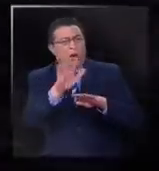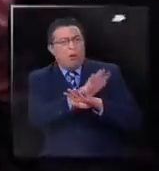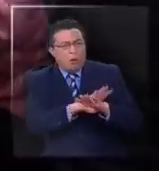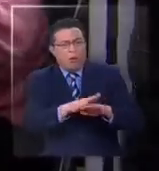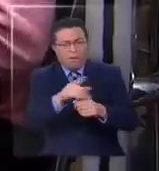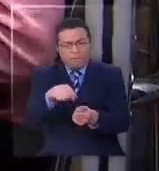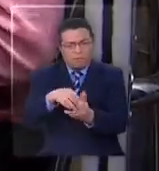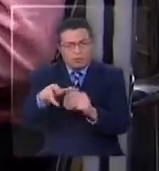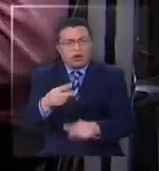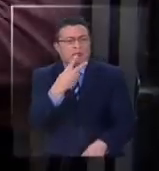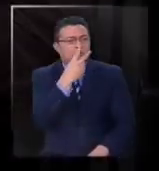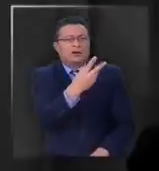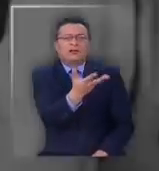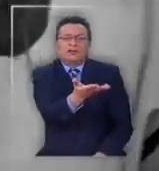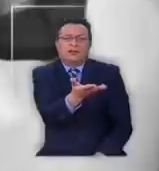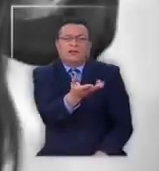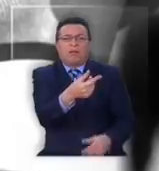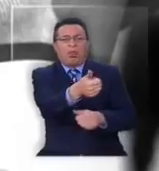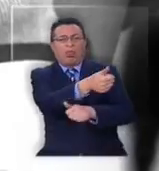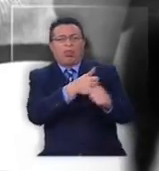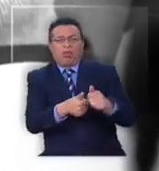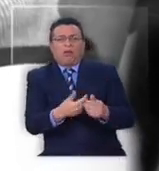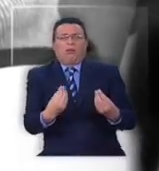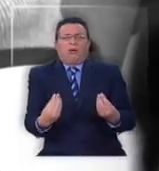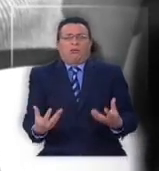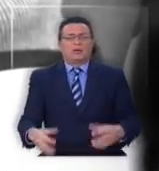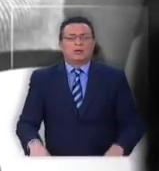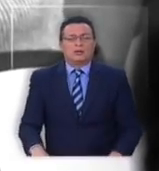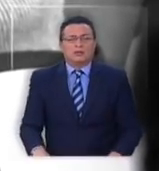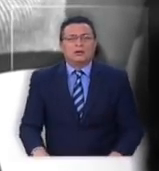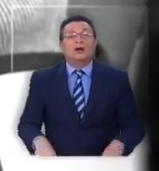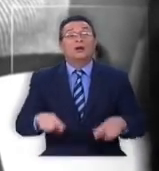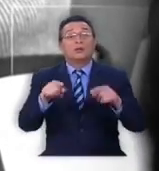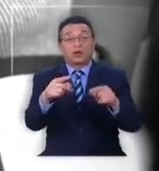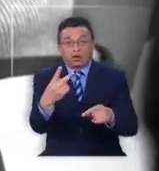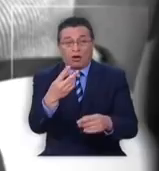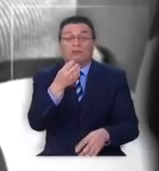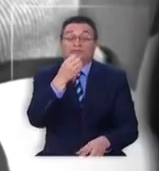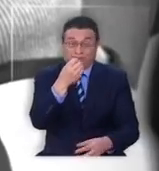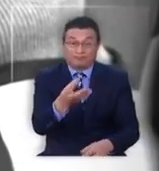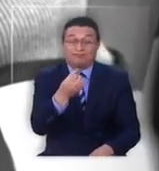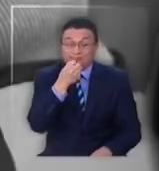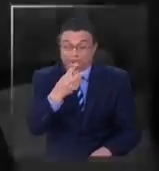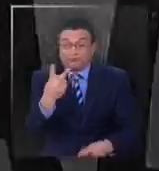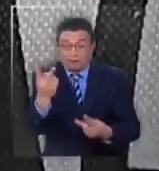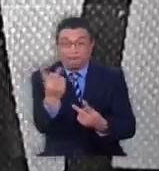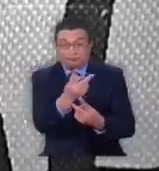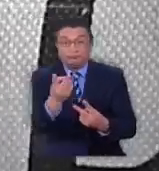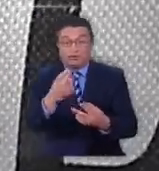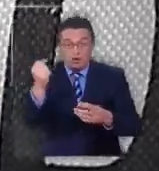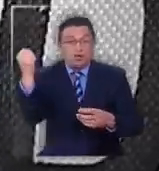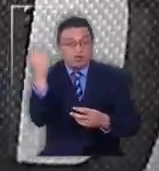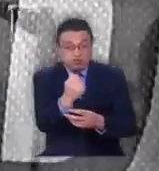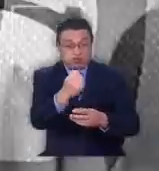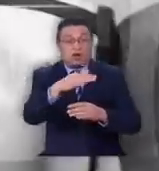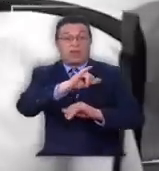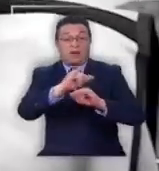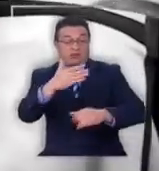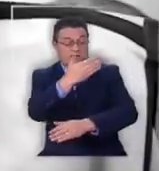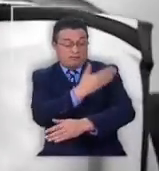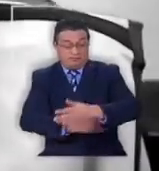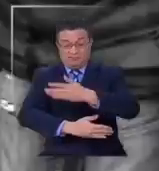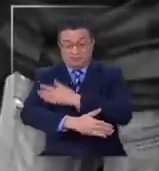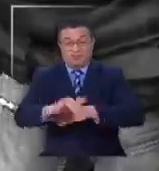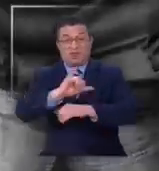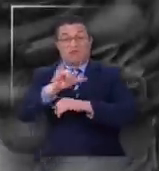como familia. Pero mire cómo pagó. Dos autores confesos de un crimen alevoso, porque no solo lo mataron, también lo descuartizaron